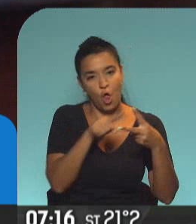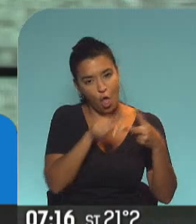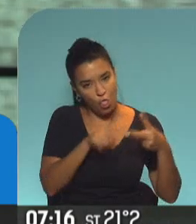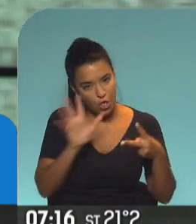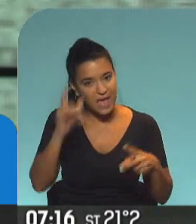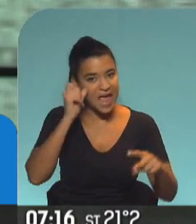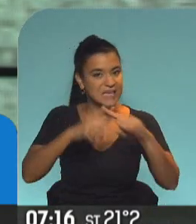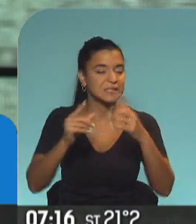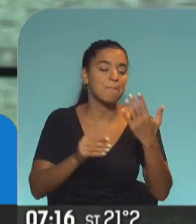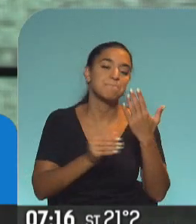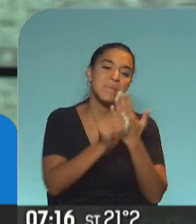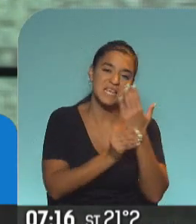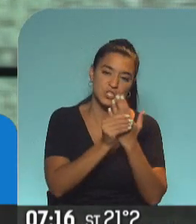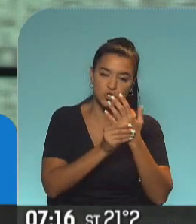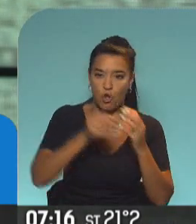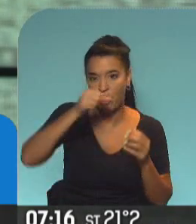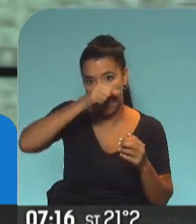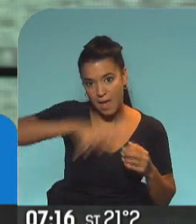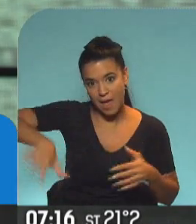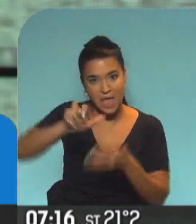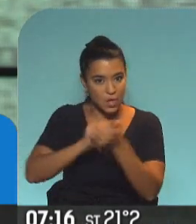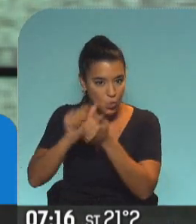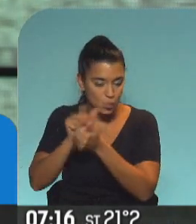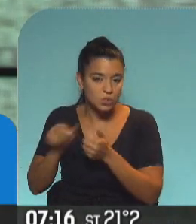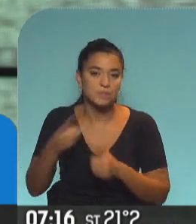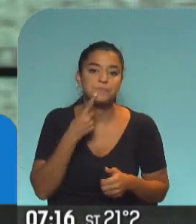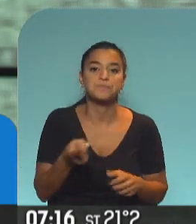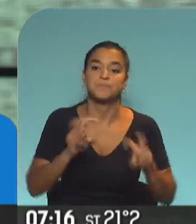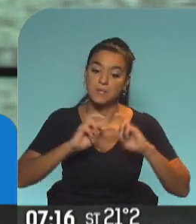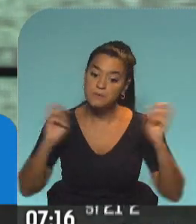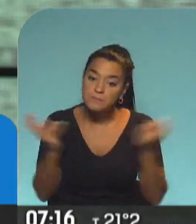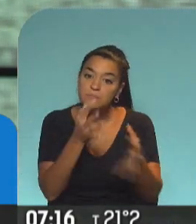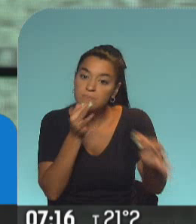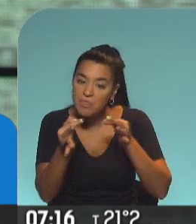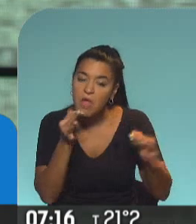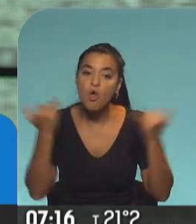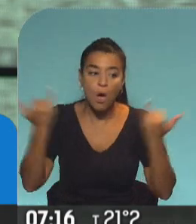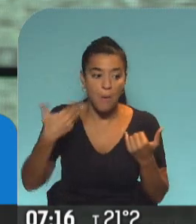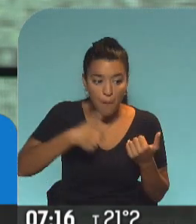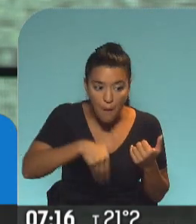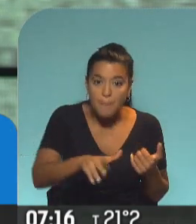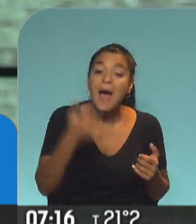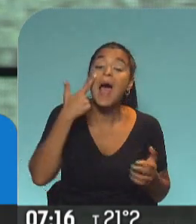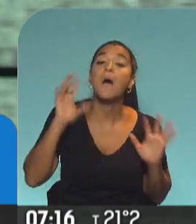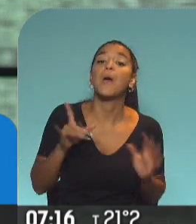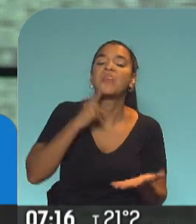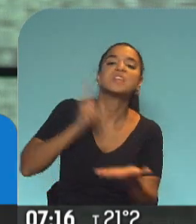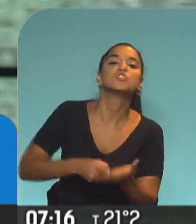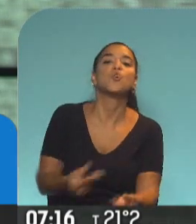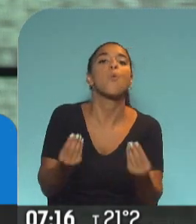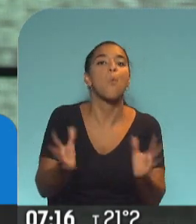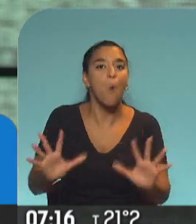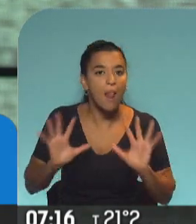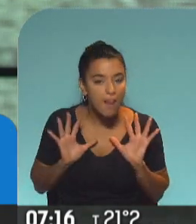los exministros de Agroindustria. Después, la mesa de enlace dijo que se iba a reunir en estos días para ver qué medida tomaban